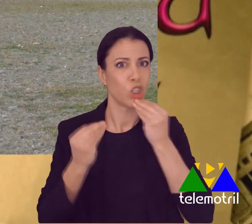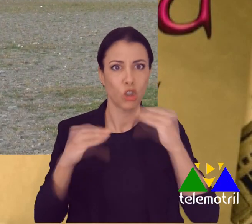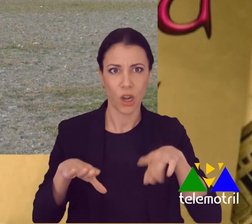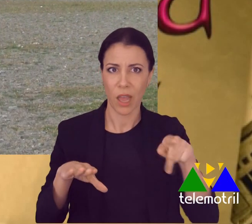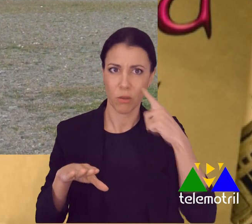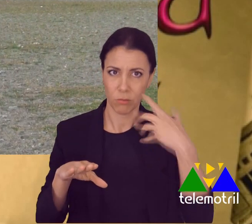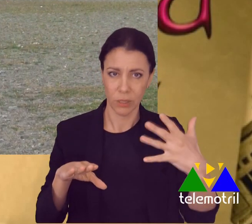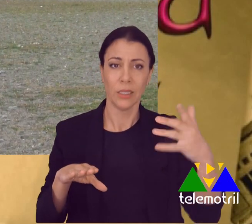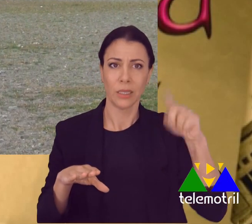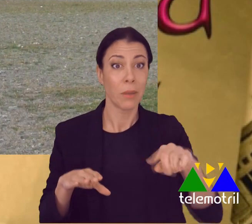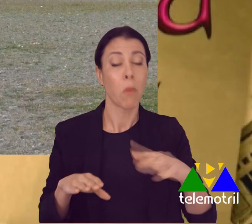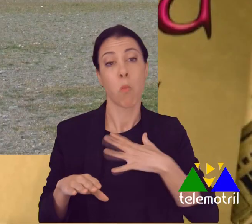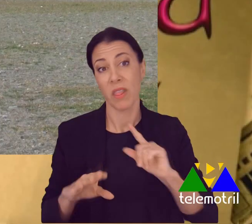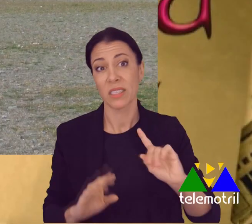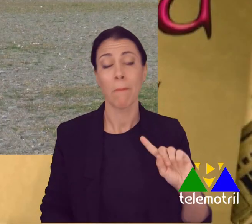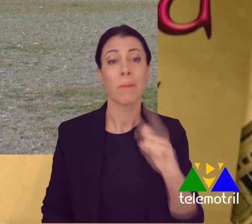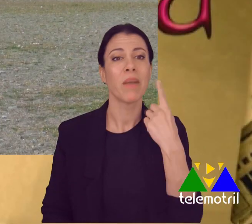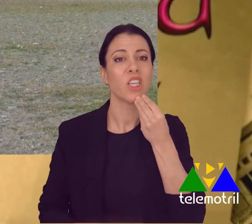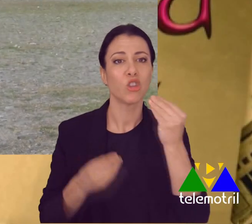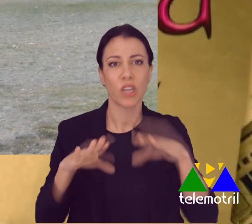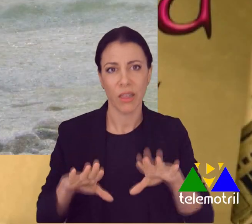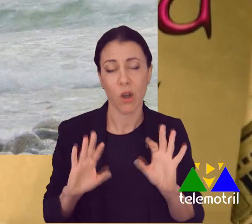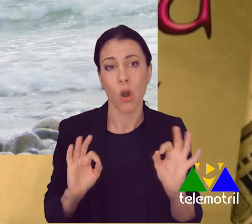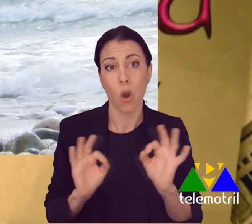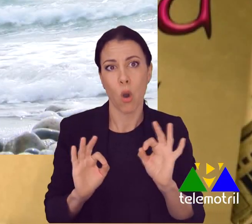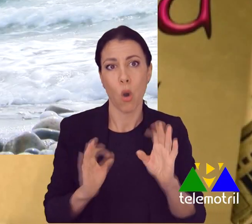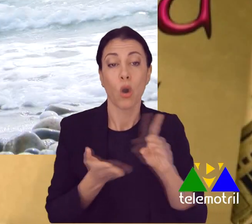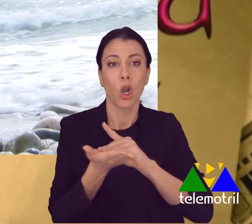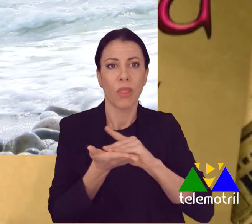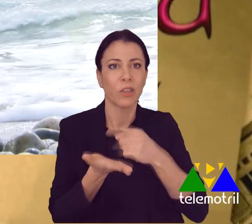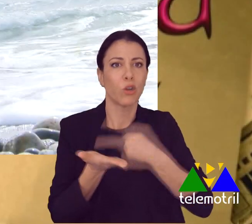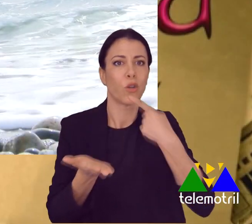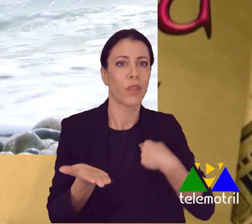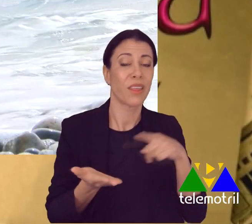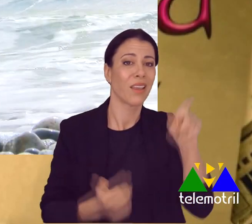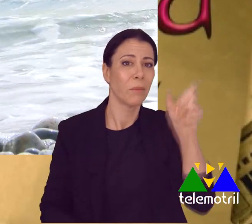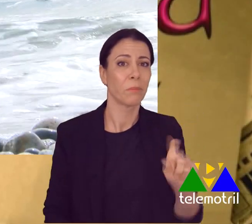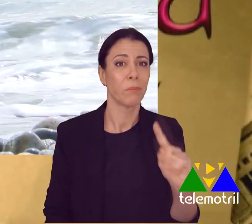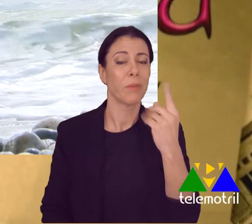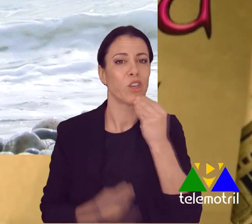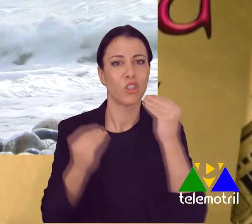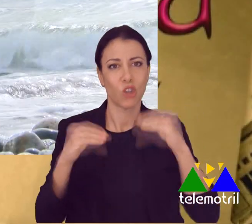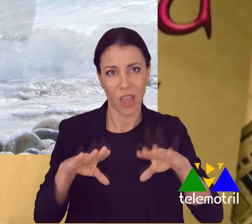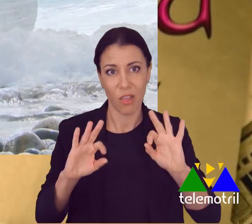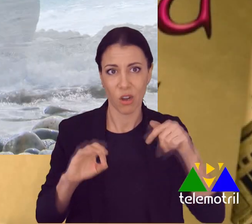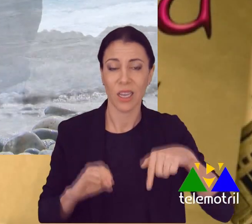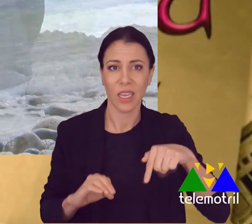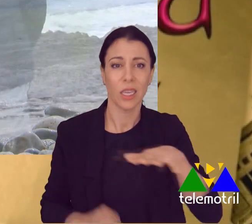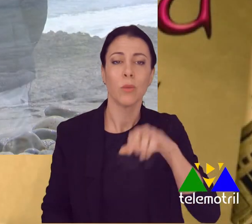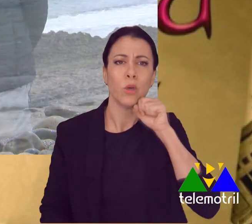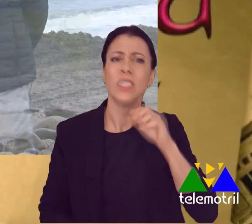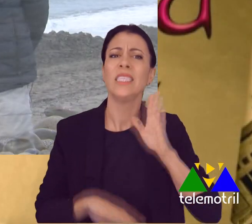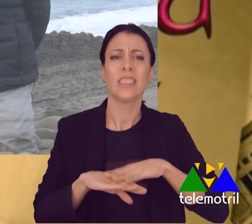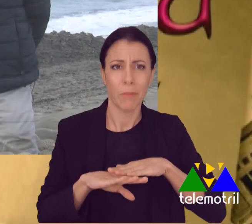definitiva, quizás primer historiador, o por lo menos los primeros que tenemos nosotros datados como historiadores de nuestro municipio, y el porqué lo de la